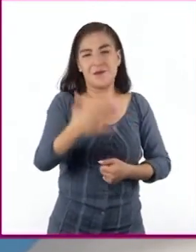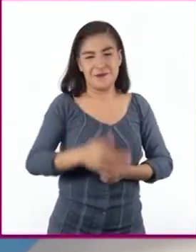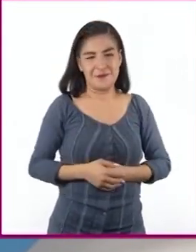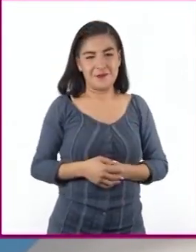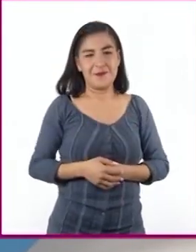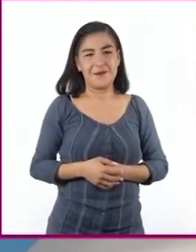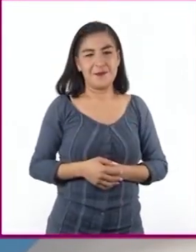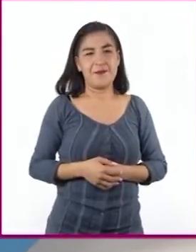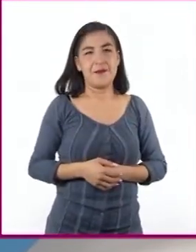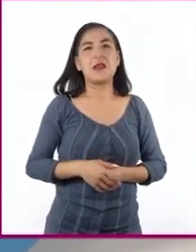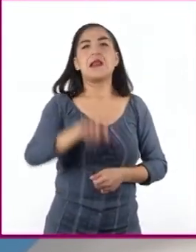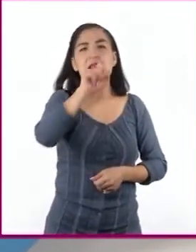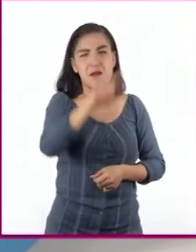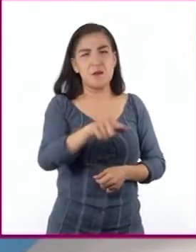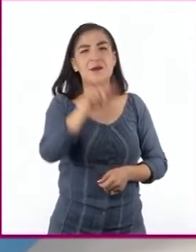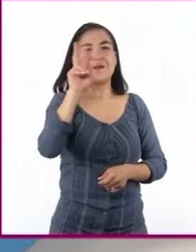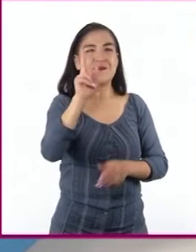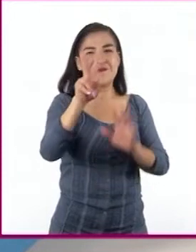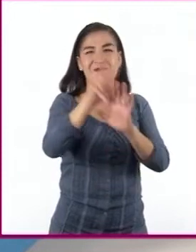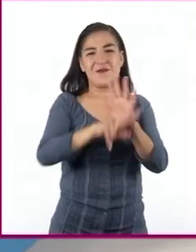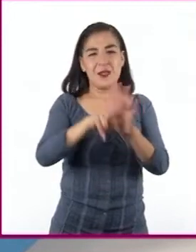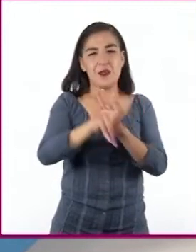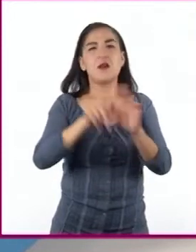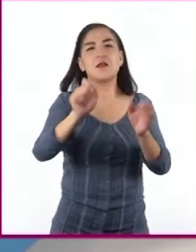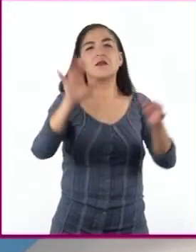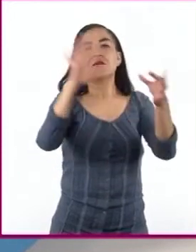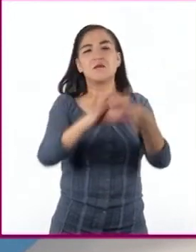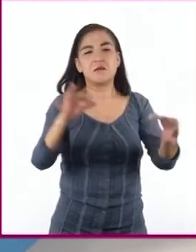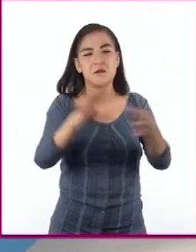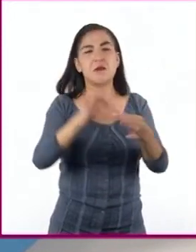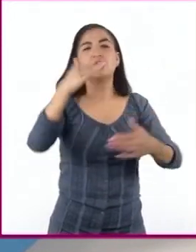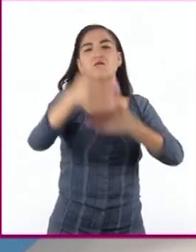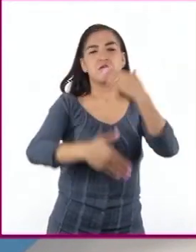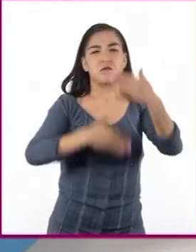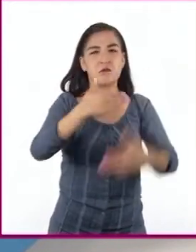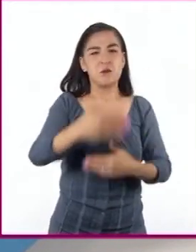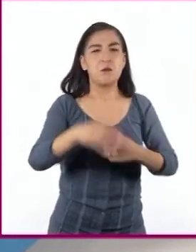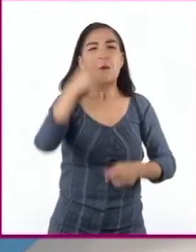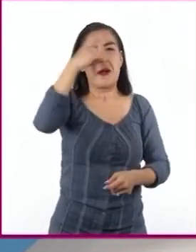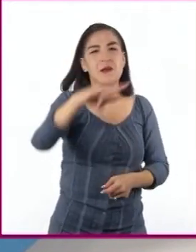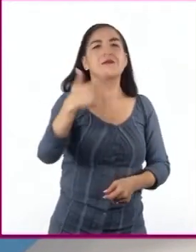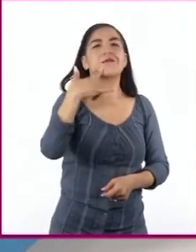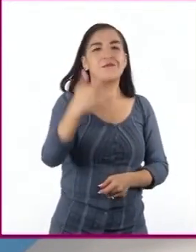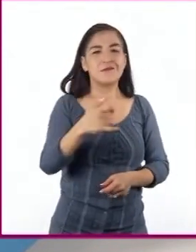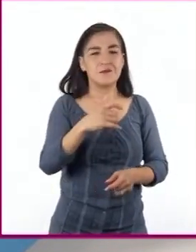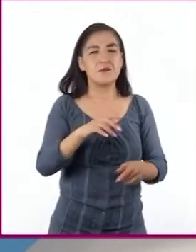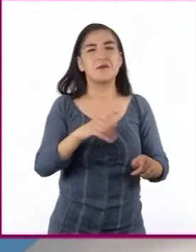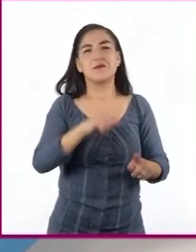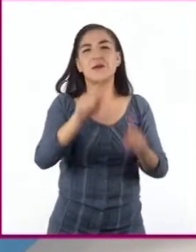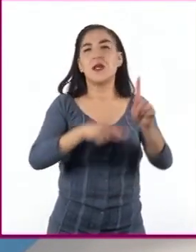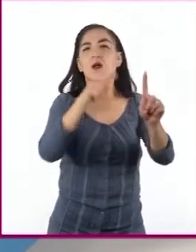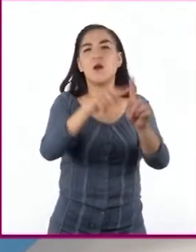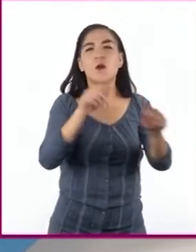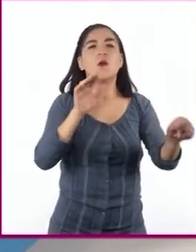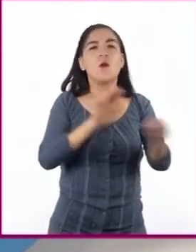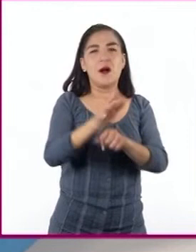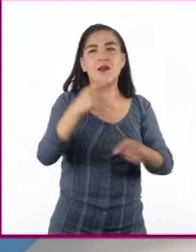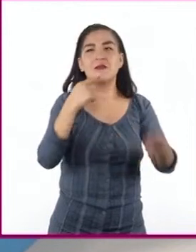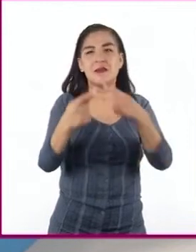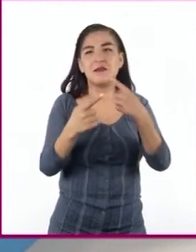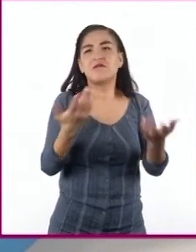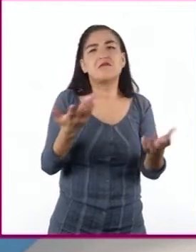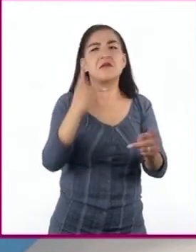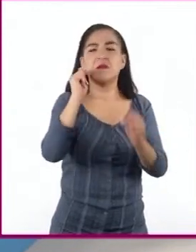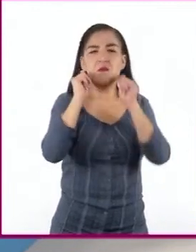video se comentaron una serie de pasos que pueden seguir para lograr asumir una postura crítica ante